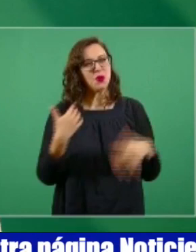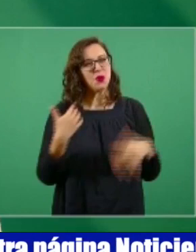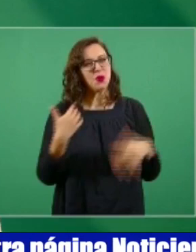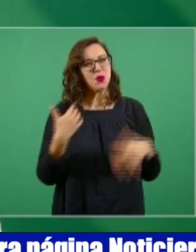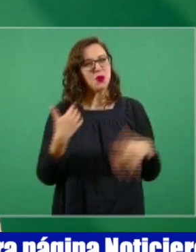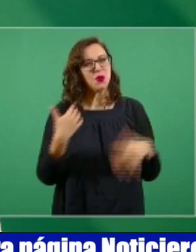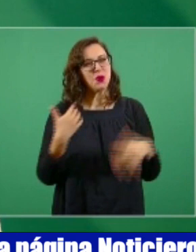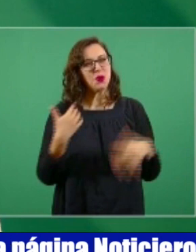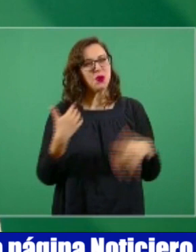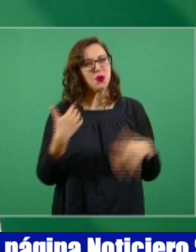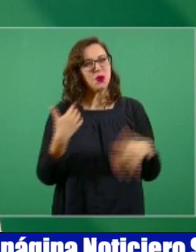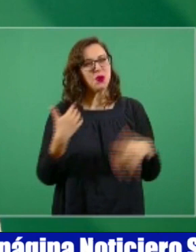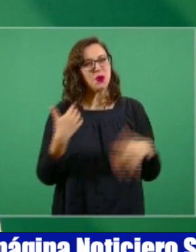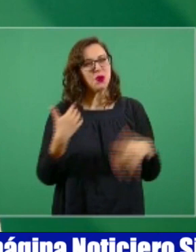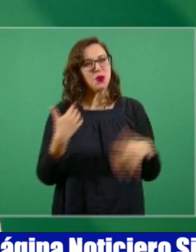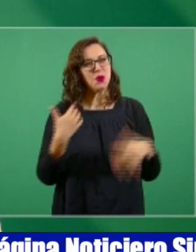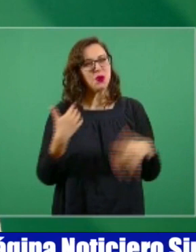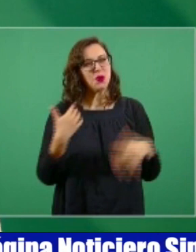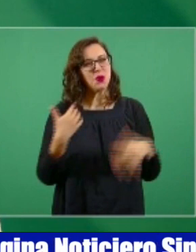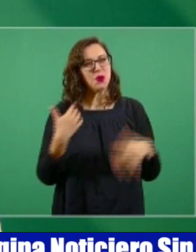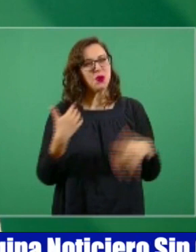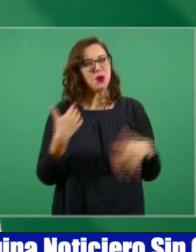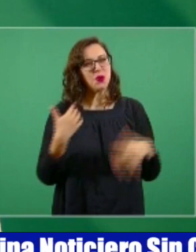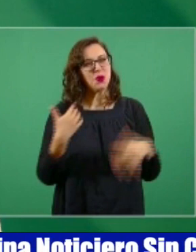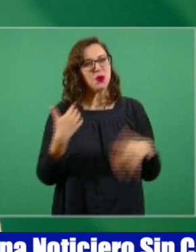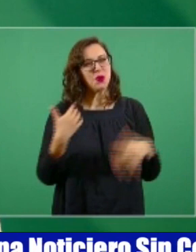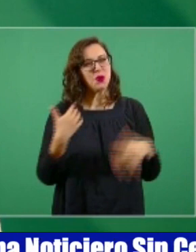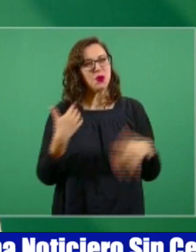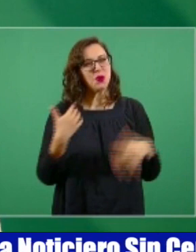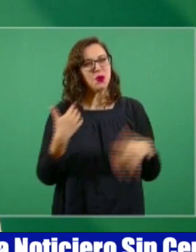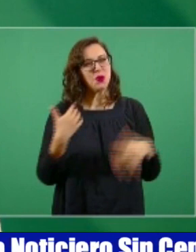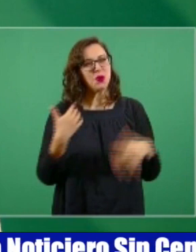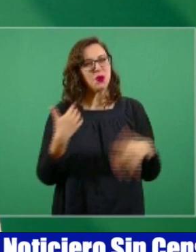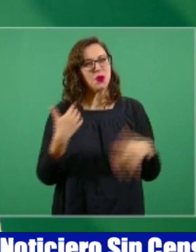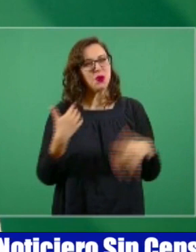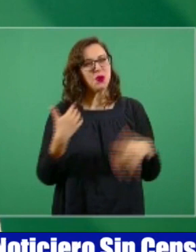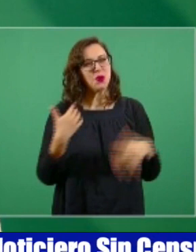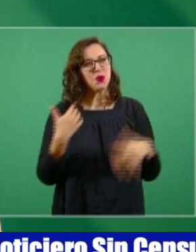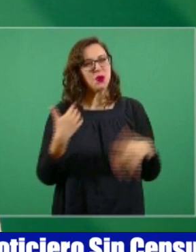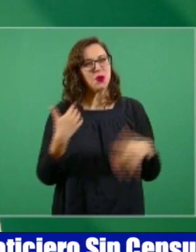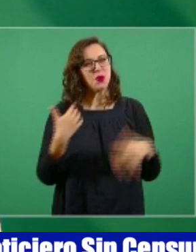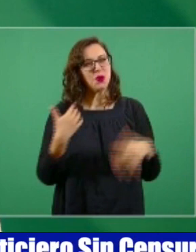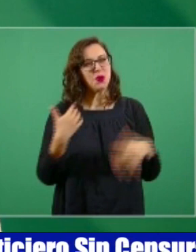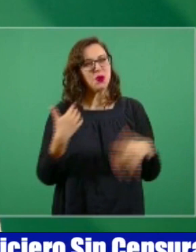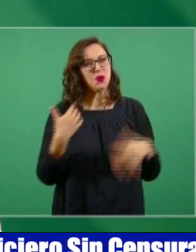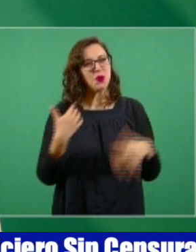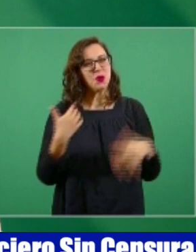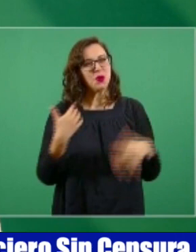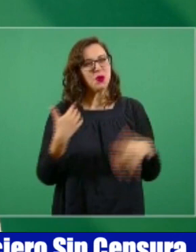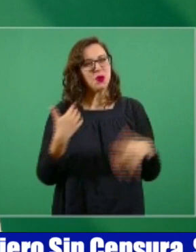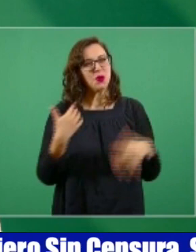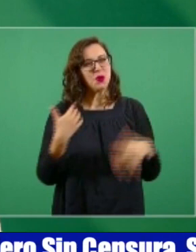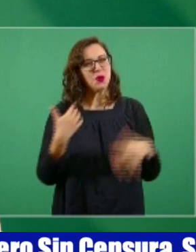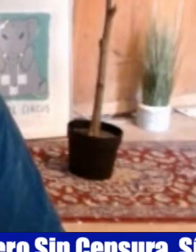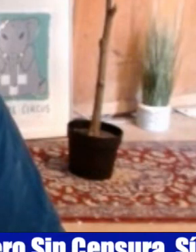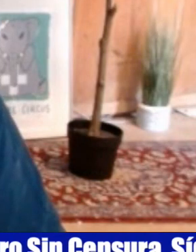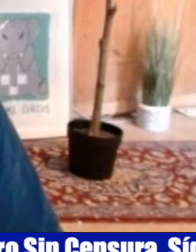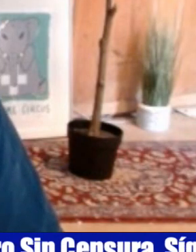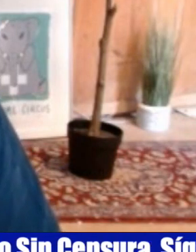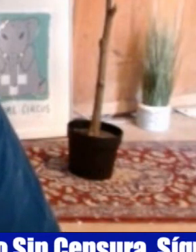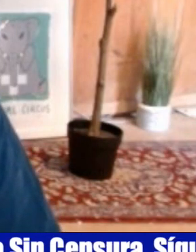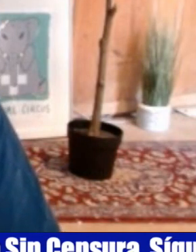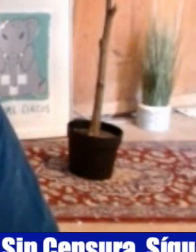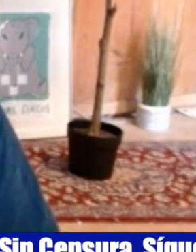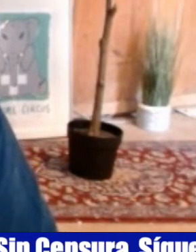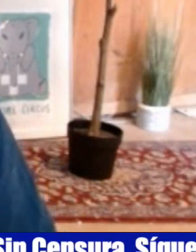no descarta que los empresarios puedan ayudar. Pero mire, vale la pena lo que planteó y lo que revela ahí Arturo Pavón del Chapucero en la conferencia de prensa